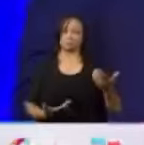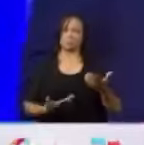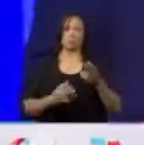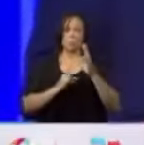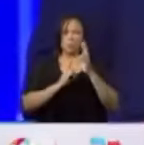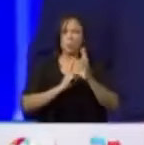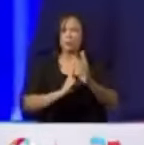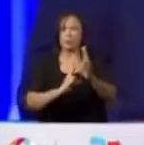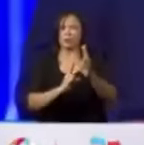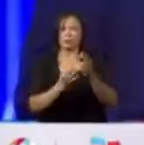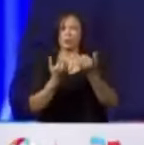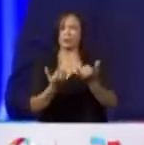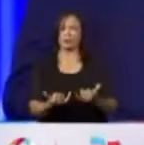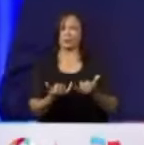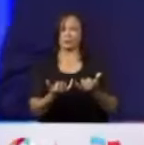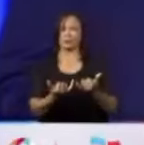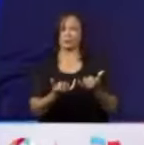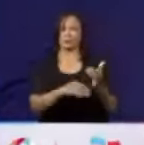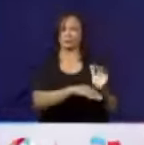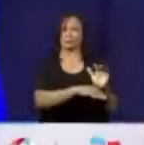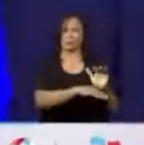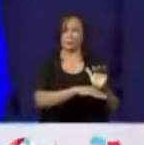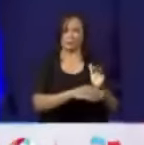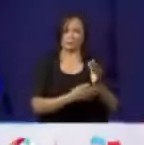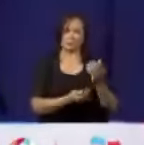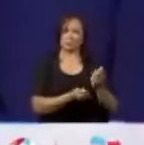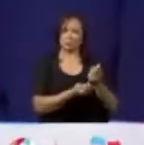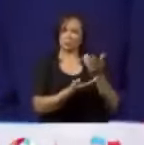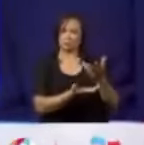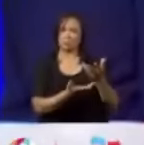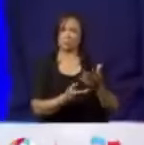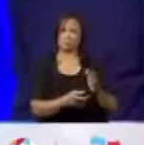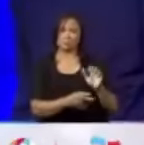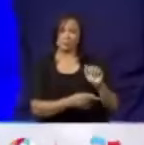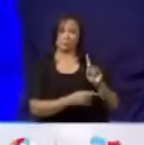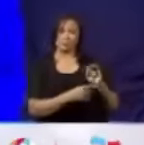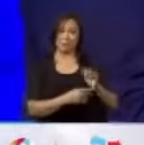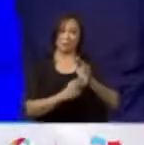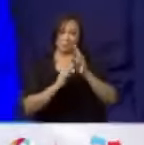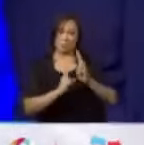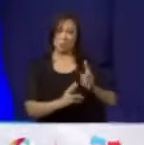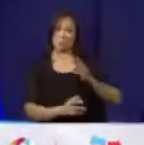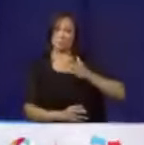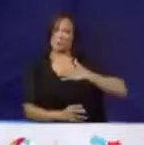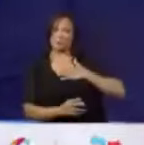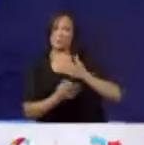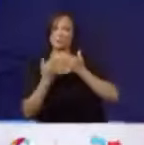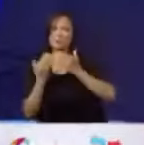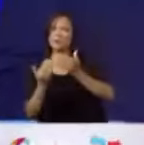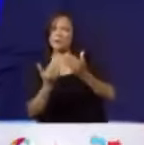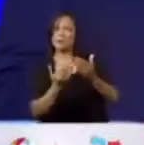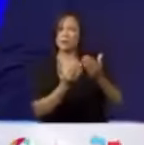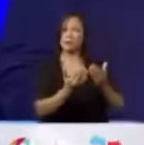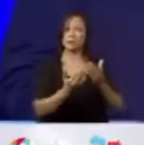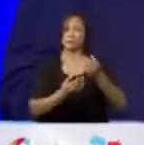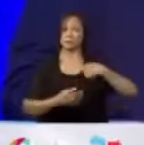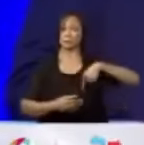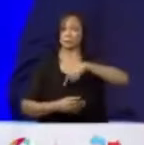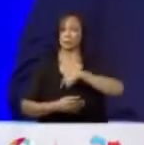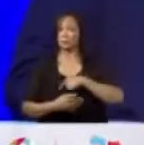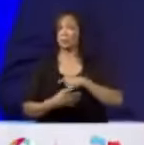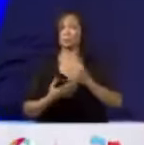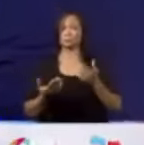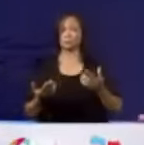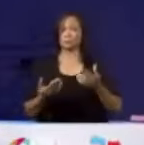privilegio acompañarles esta noche. Cavada, el honor es mío. Gracias a todos los que están con